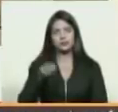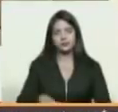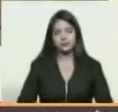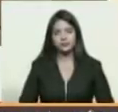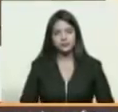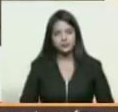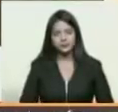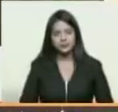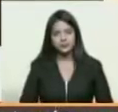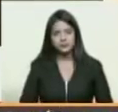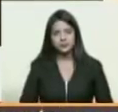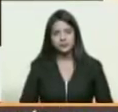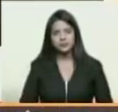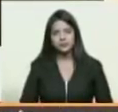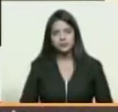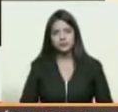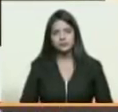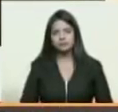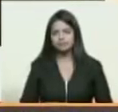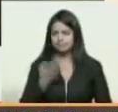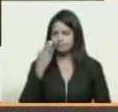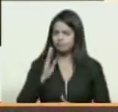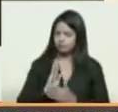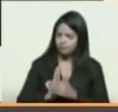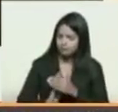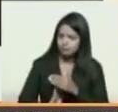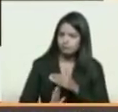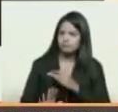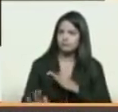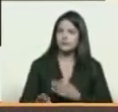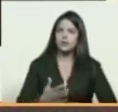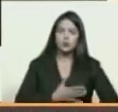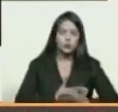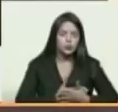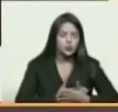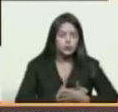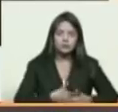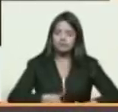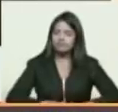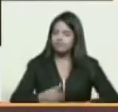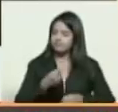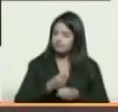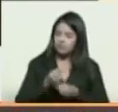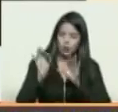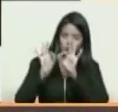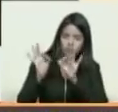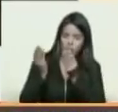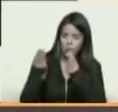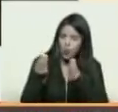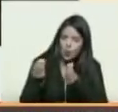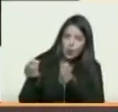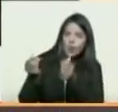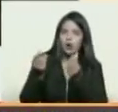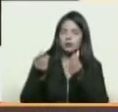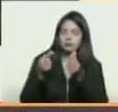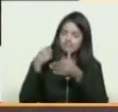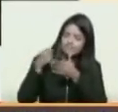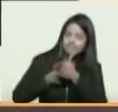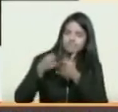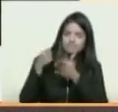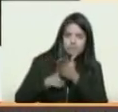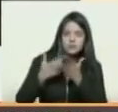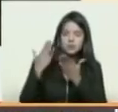maestros, a su humildad, a su entrega, a su mística, a su afán por el estudio, a